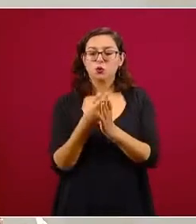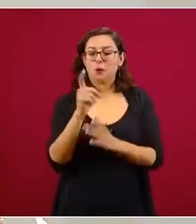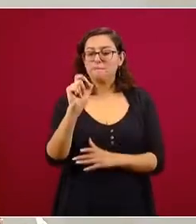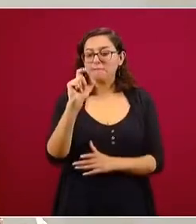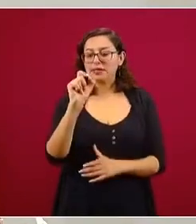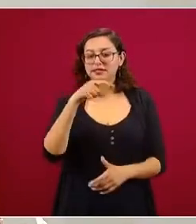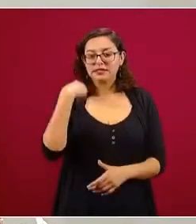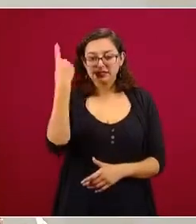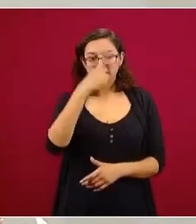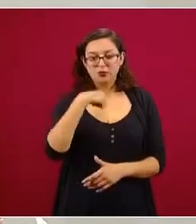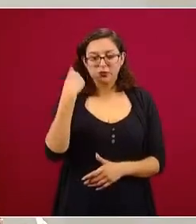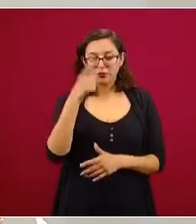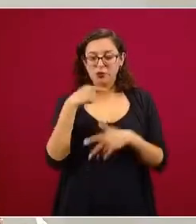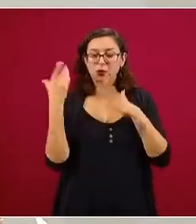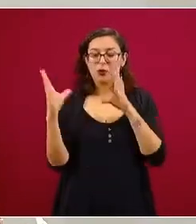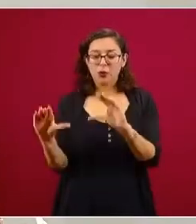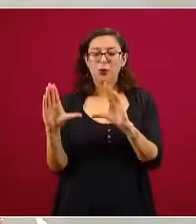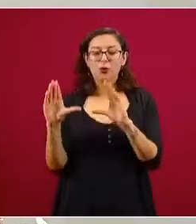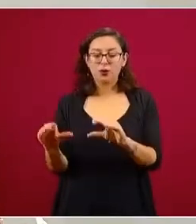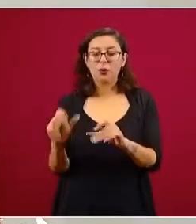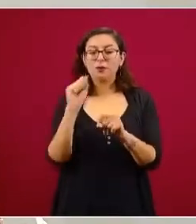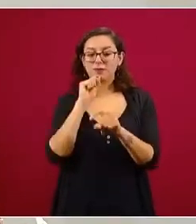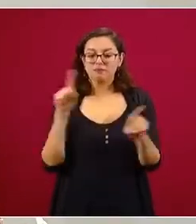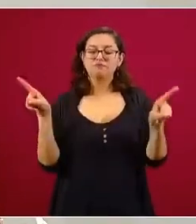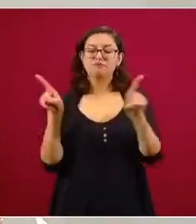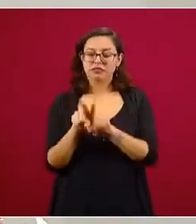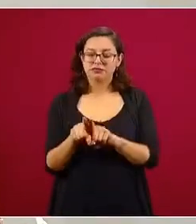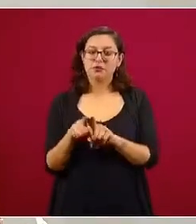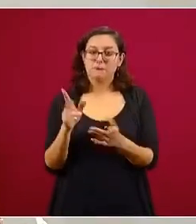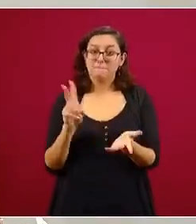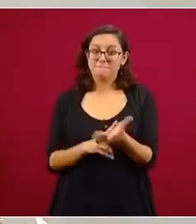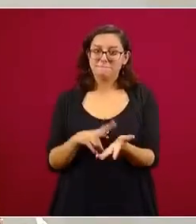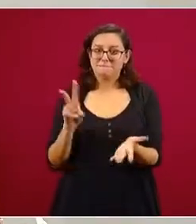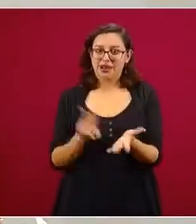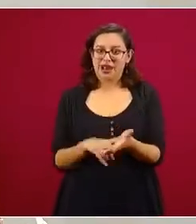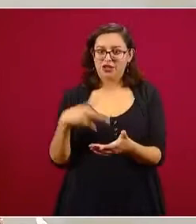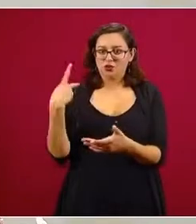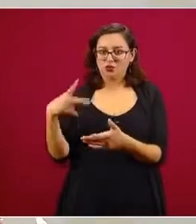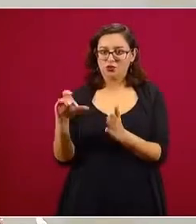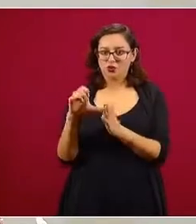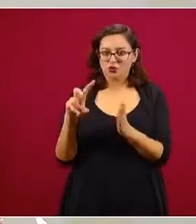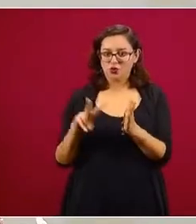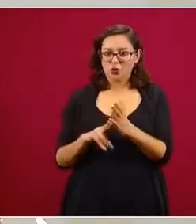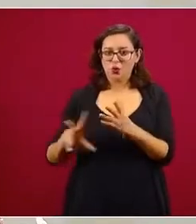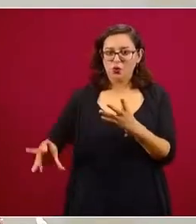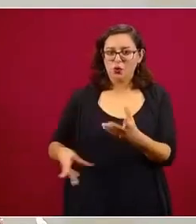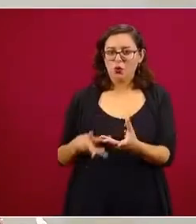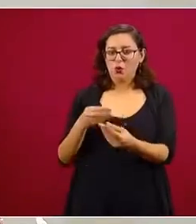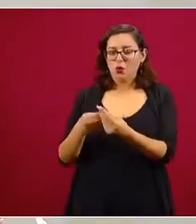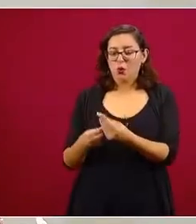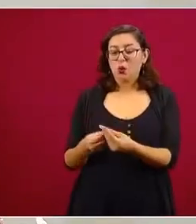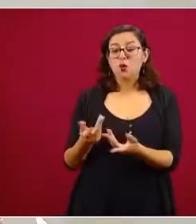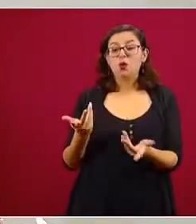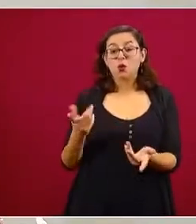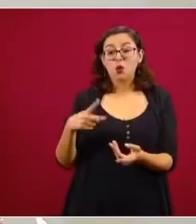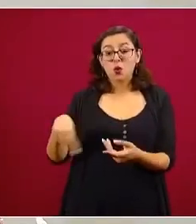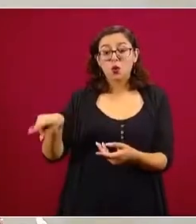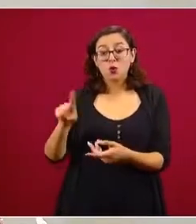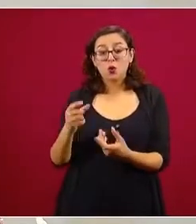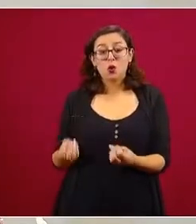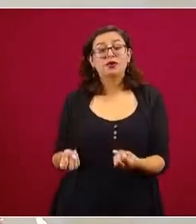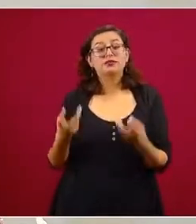posibilidad de apoyo curricular. Estuvieron presentes más de 400 personas durante todas las